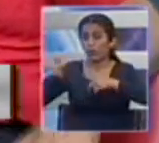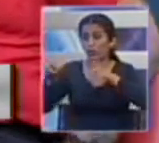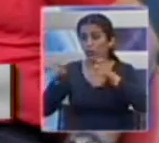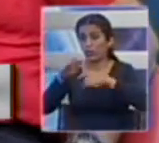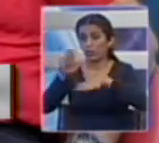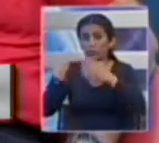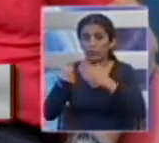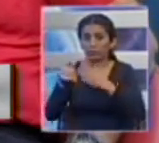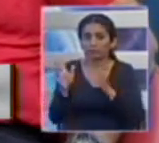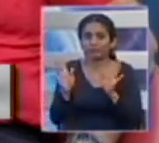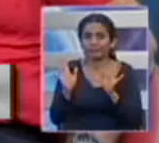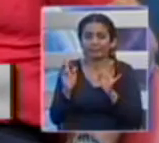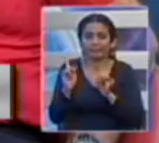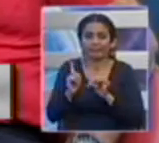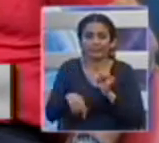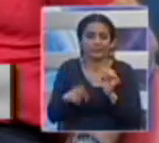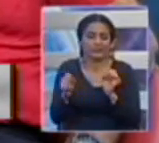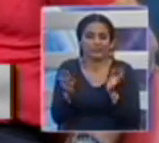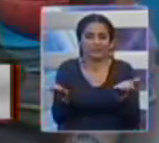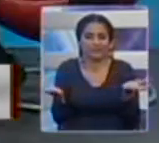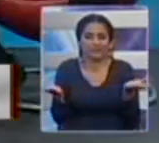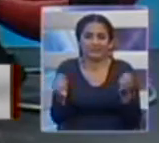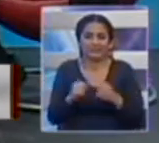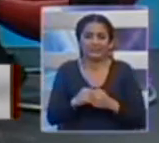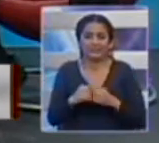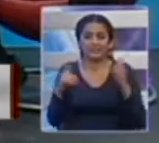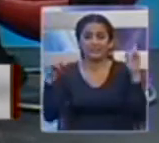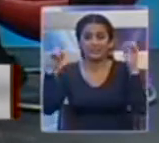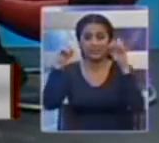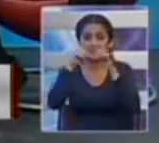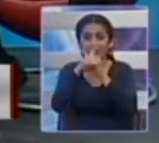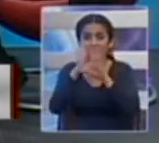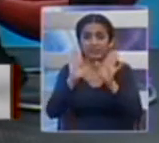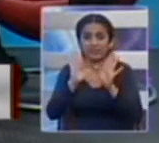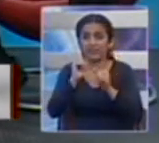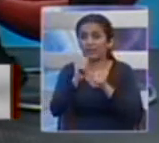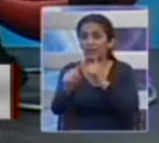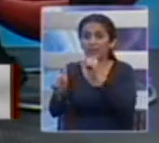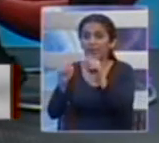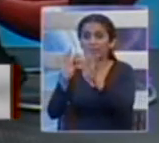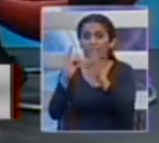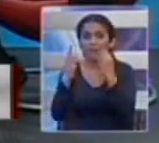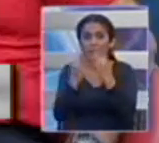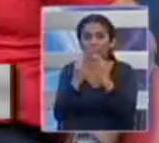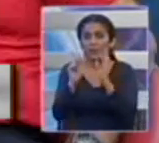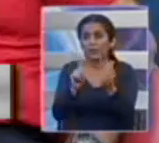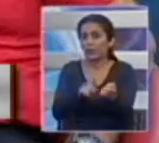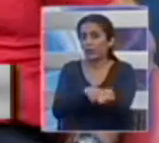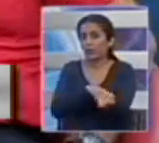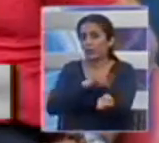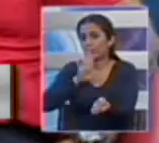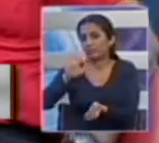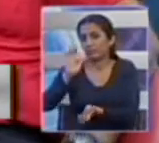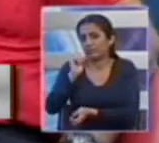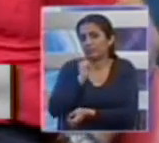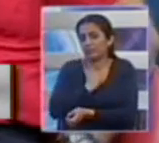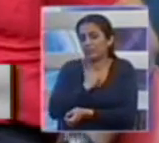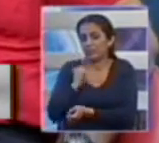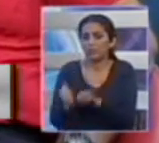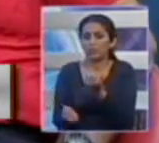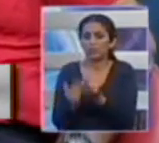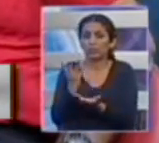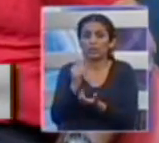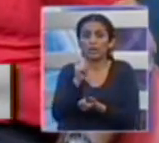hogar. Y son situaciones, pues, que cada persona debe de cuidar el cómo va a desarrollar esta